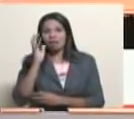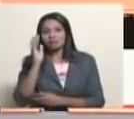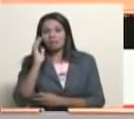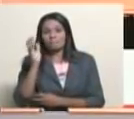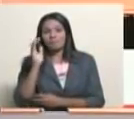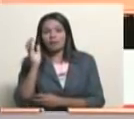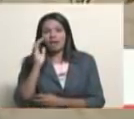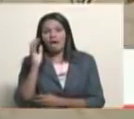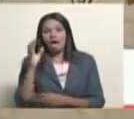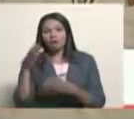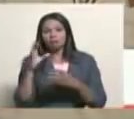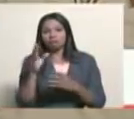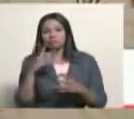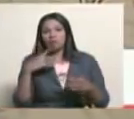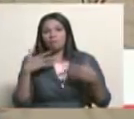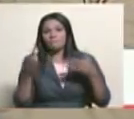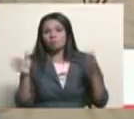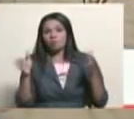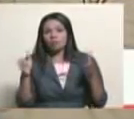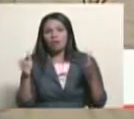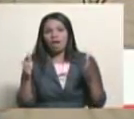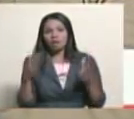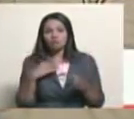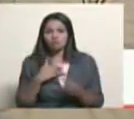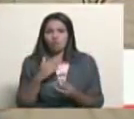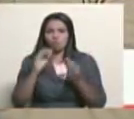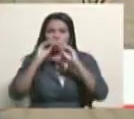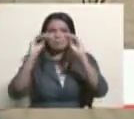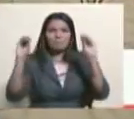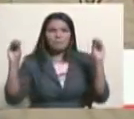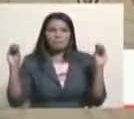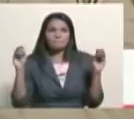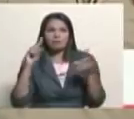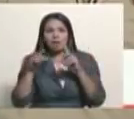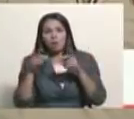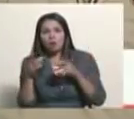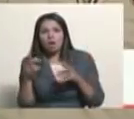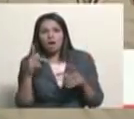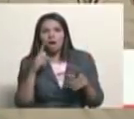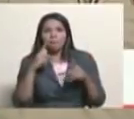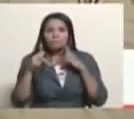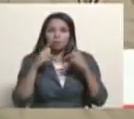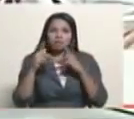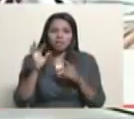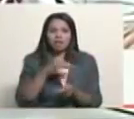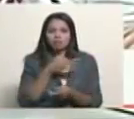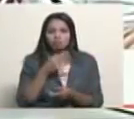populares. Yo convoqué a varios actores políticos y sociales.